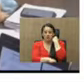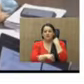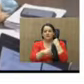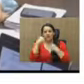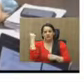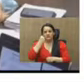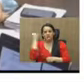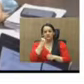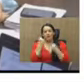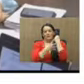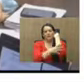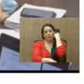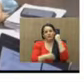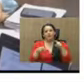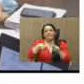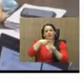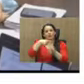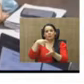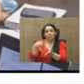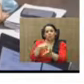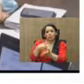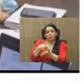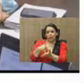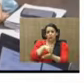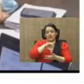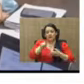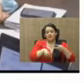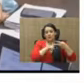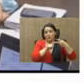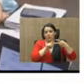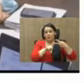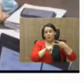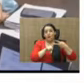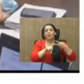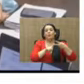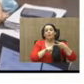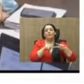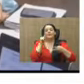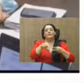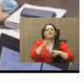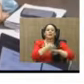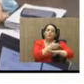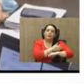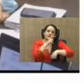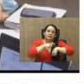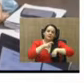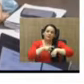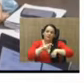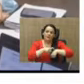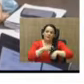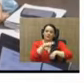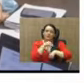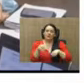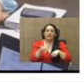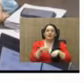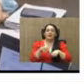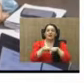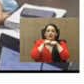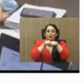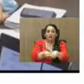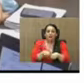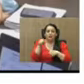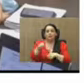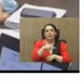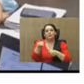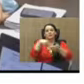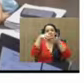y vulnerabilidad. Un segundo punto, mejorar los tiempos de graduación de los estudiantes, porque